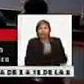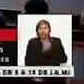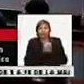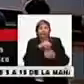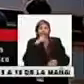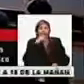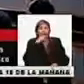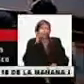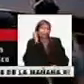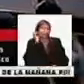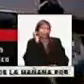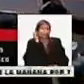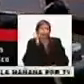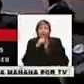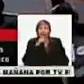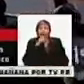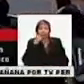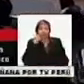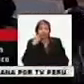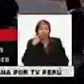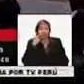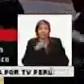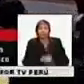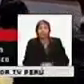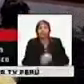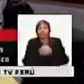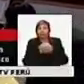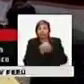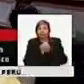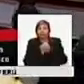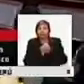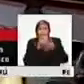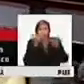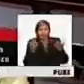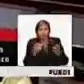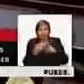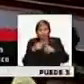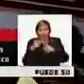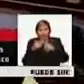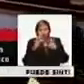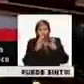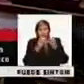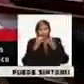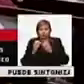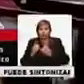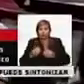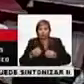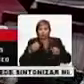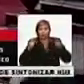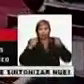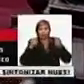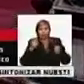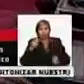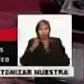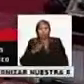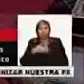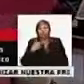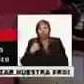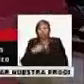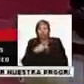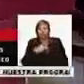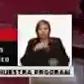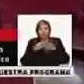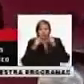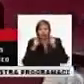compañeras, compañeros de los diferentes sectores de nuestro glorioso partido